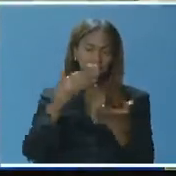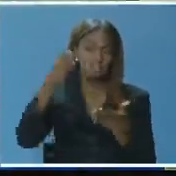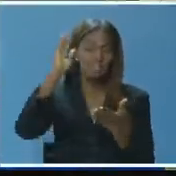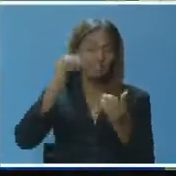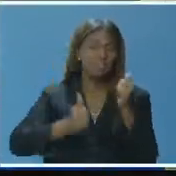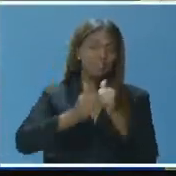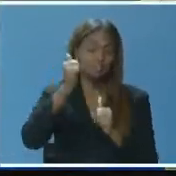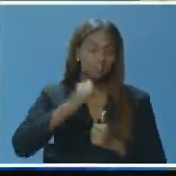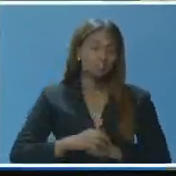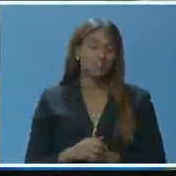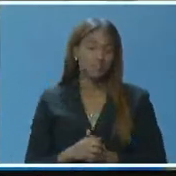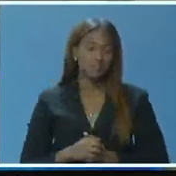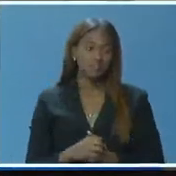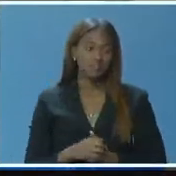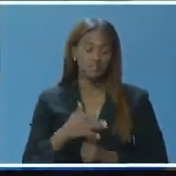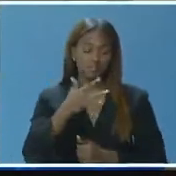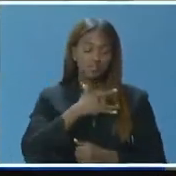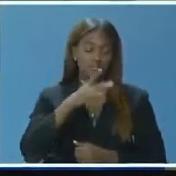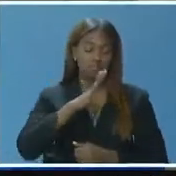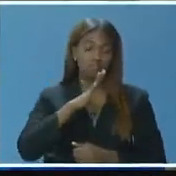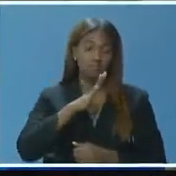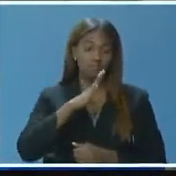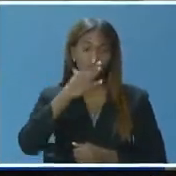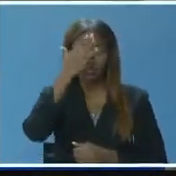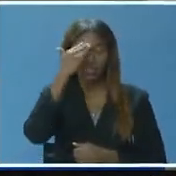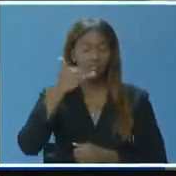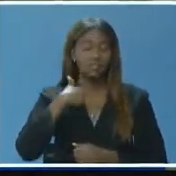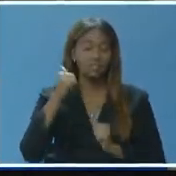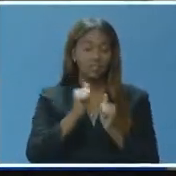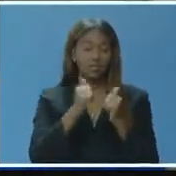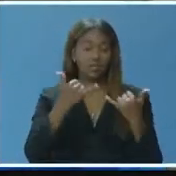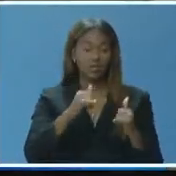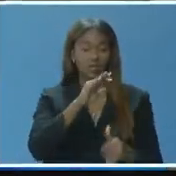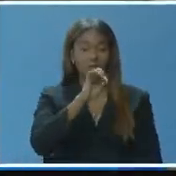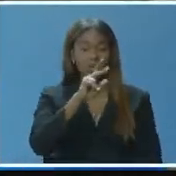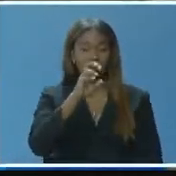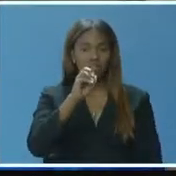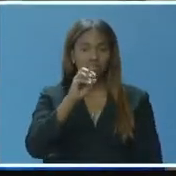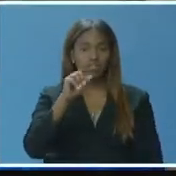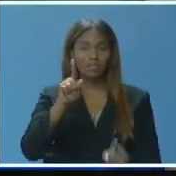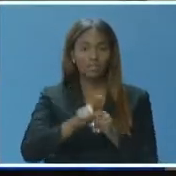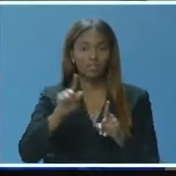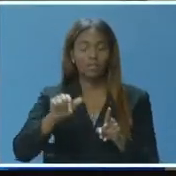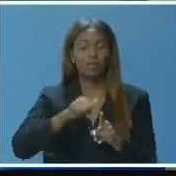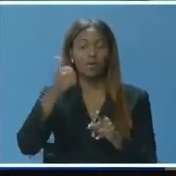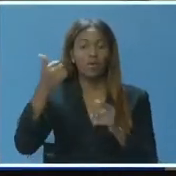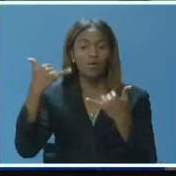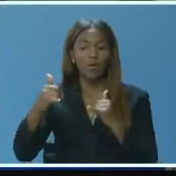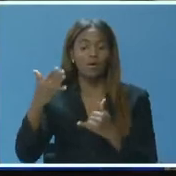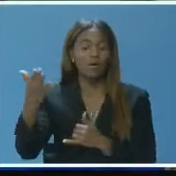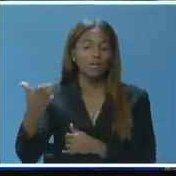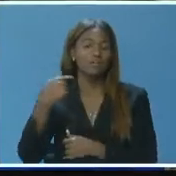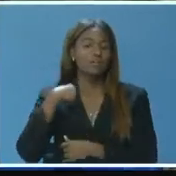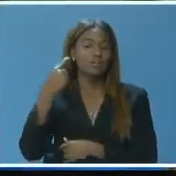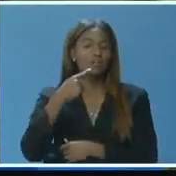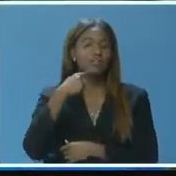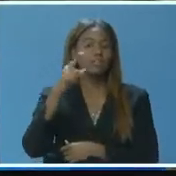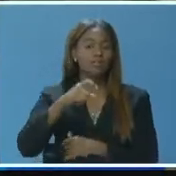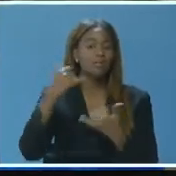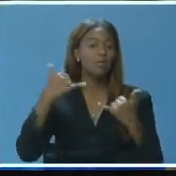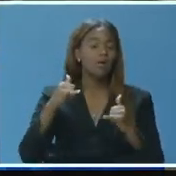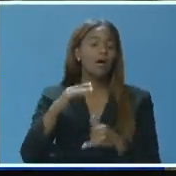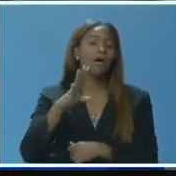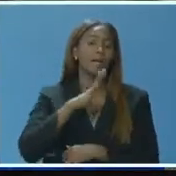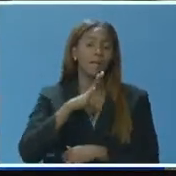Yo me siento bien porque aparte de que yo estaba jugando con el Mauricio y jugué en contra de la muralla, yo siempre dije, tengo que jugar bien, juegue